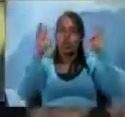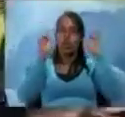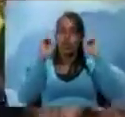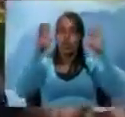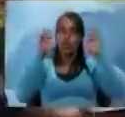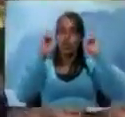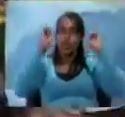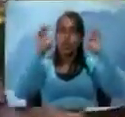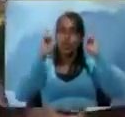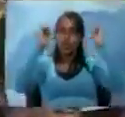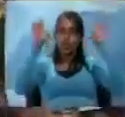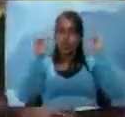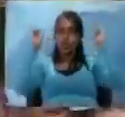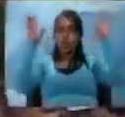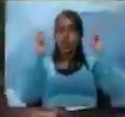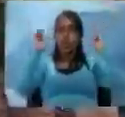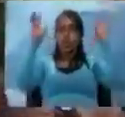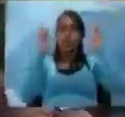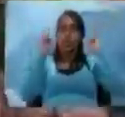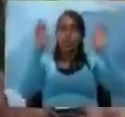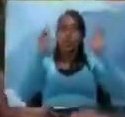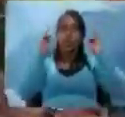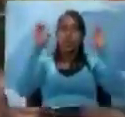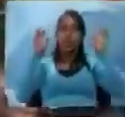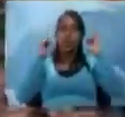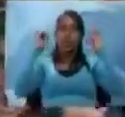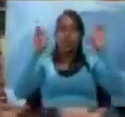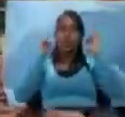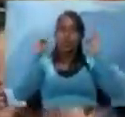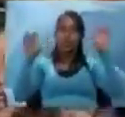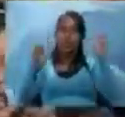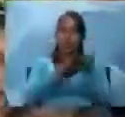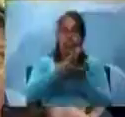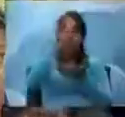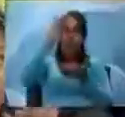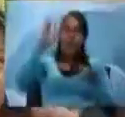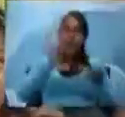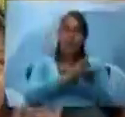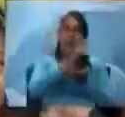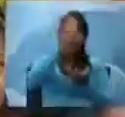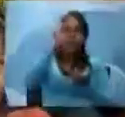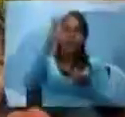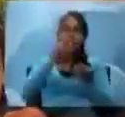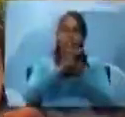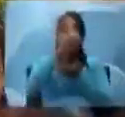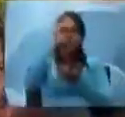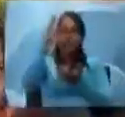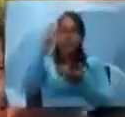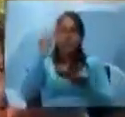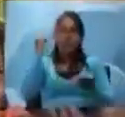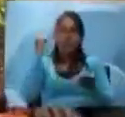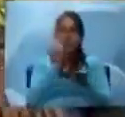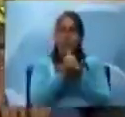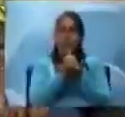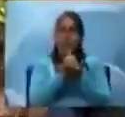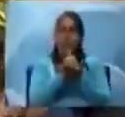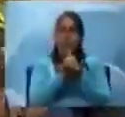gloria a Dios, gloria a Dios, gloria a Dios, gloria a Dios, gloria a Dios, gloria a Dios, gloria a